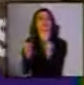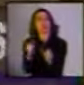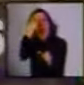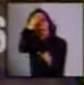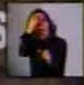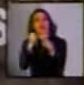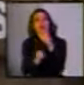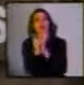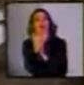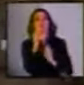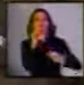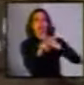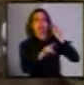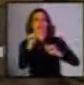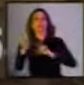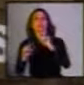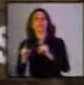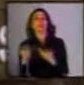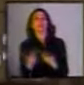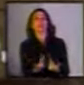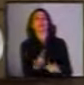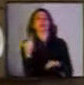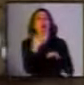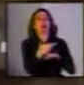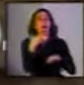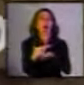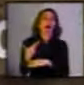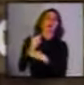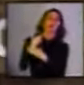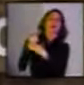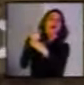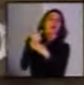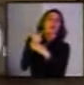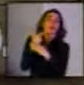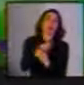que han implementado ante los últimos asaltos que han sufrido.